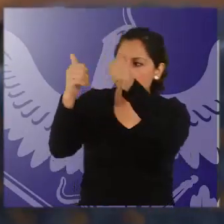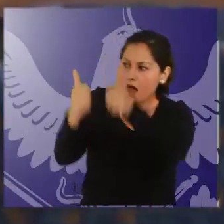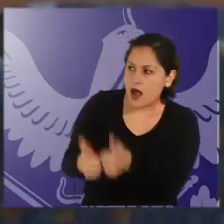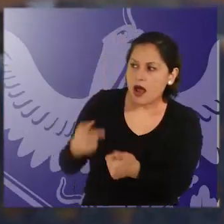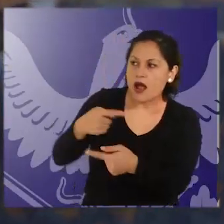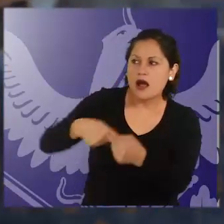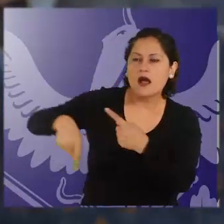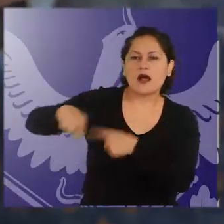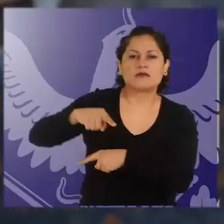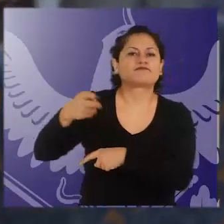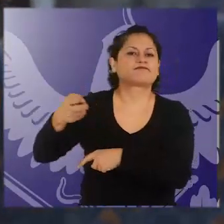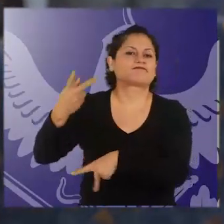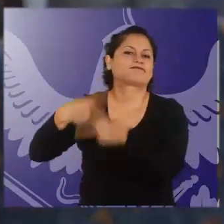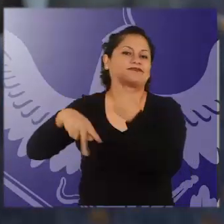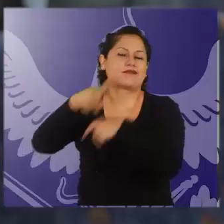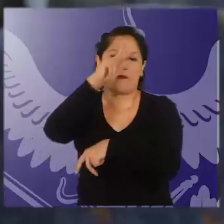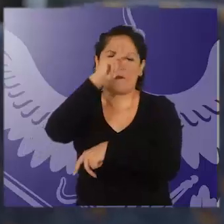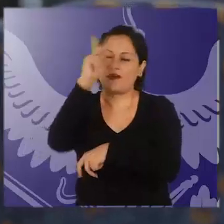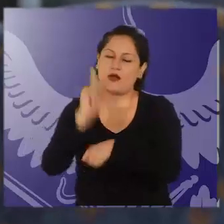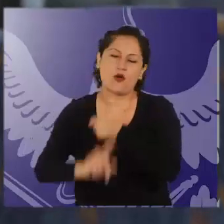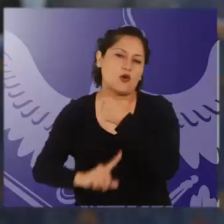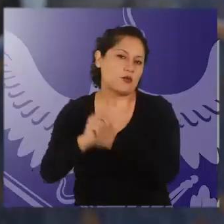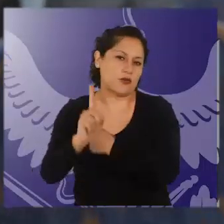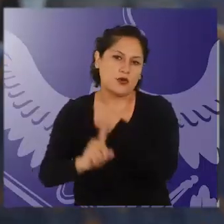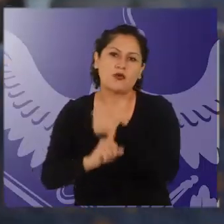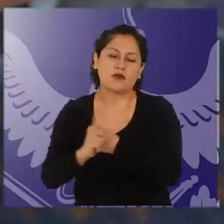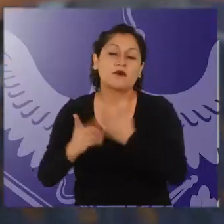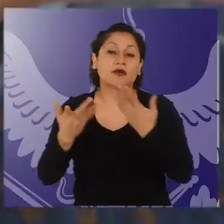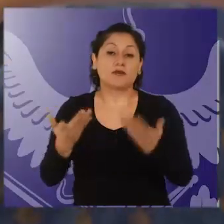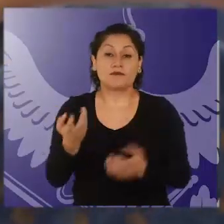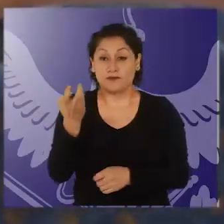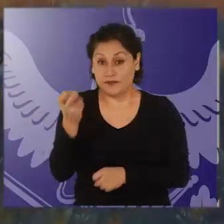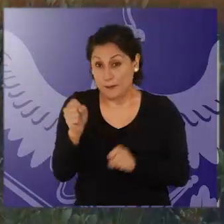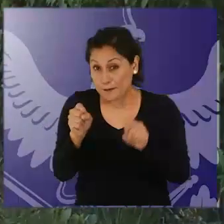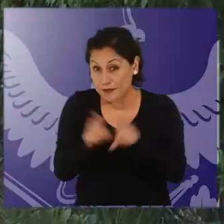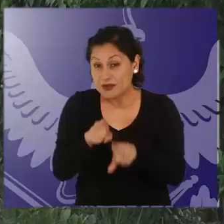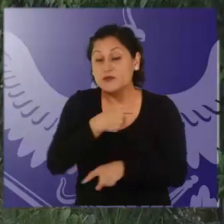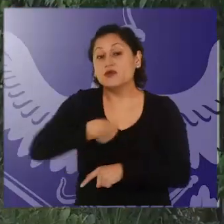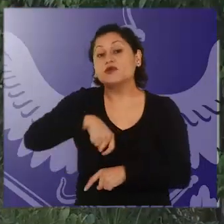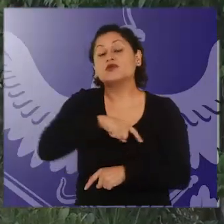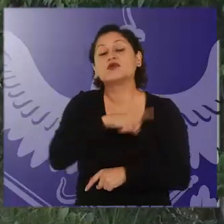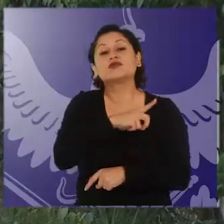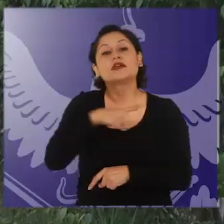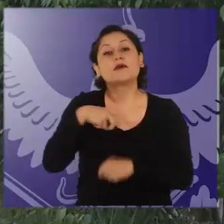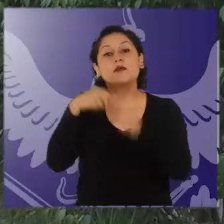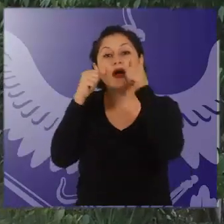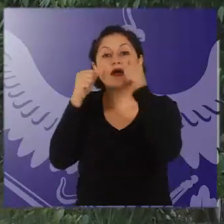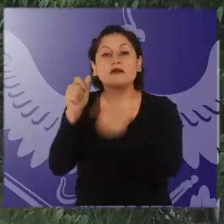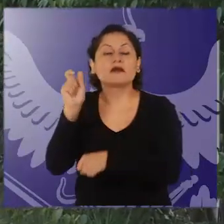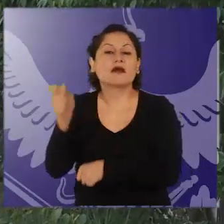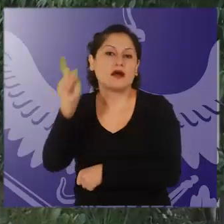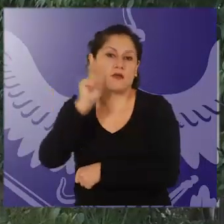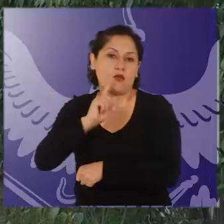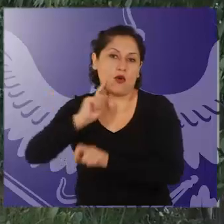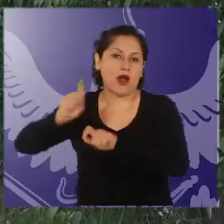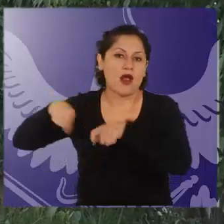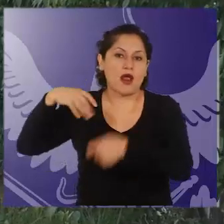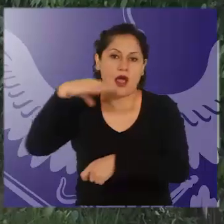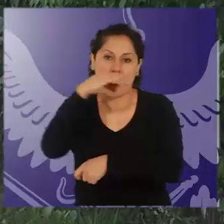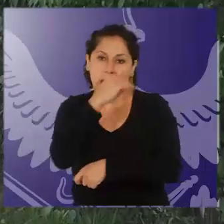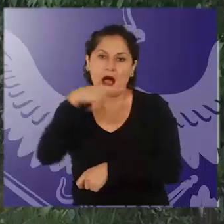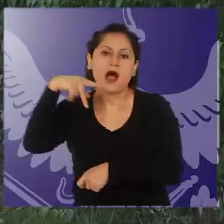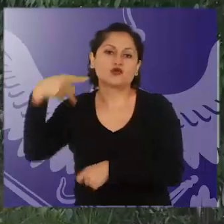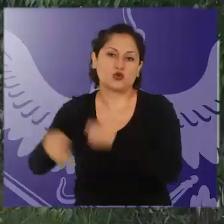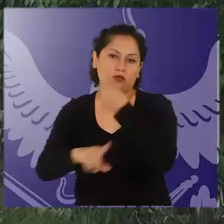pandemia por el COVID-19, ¿no? Y que también tendremos que tener en cuenta que una de las principales preocupaciones de las mujeres afrodescendientes